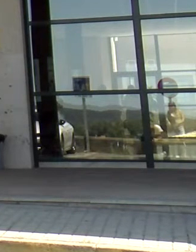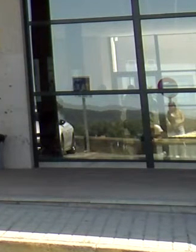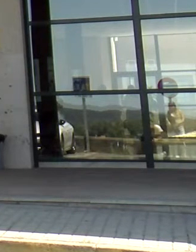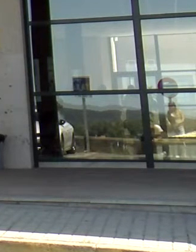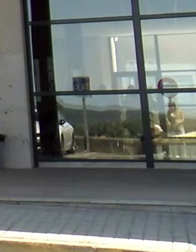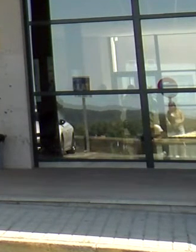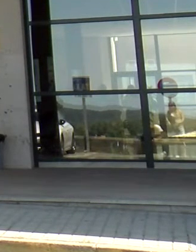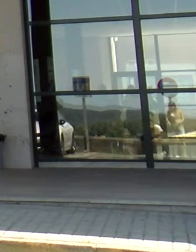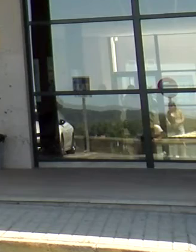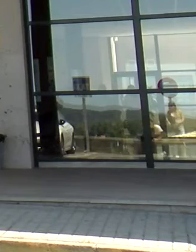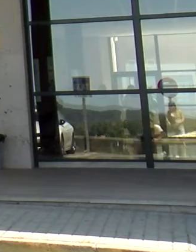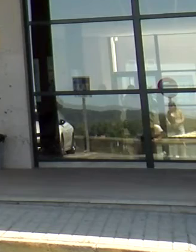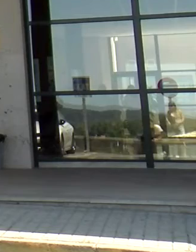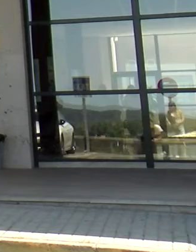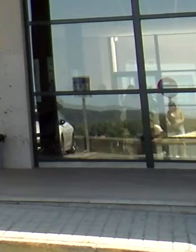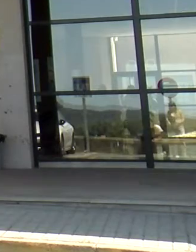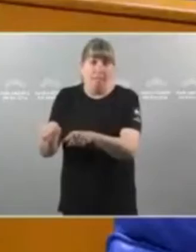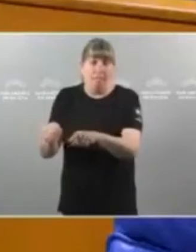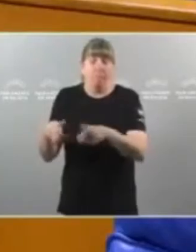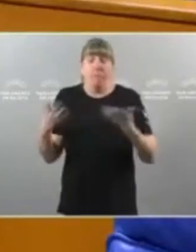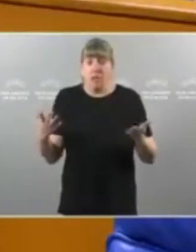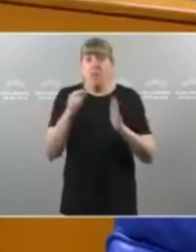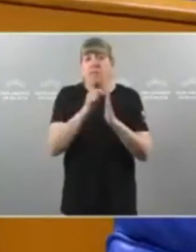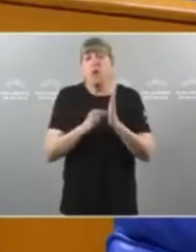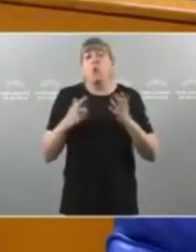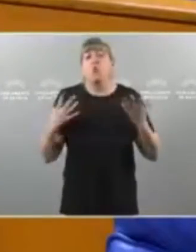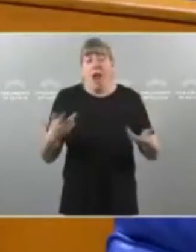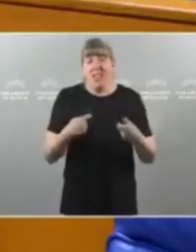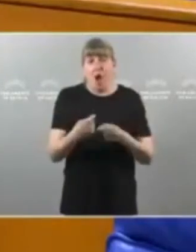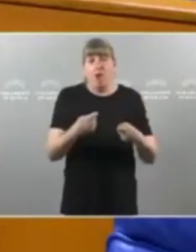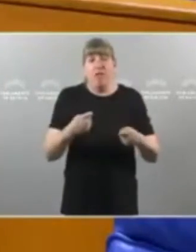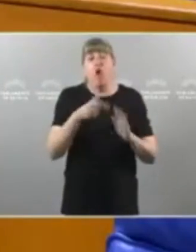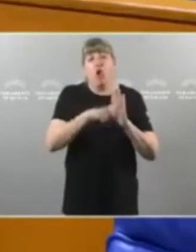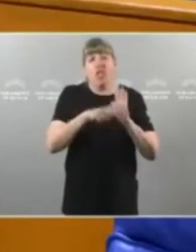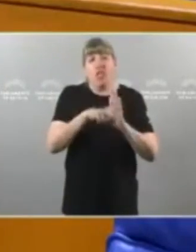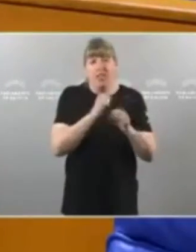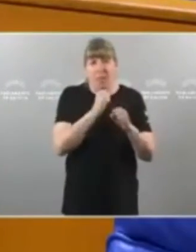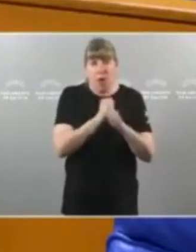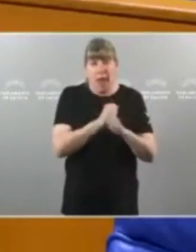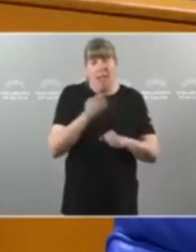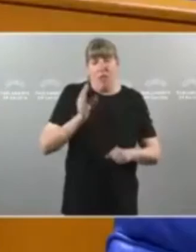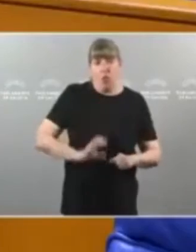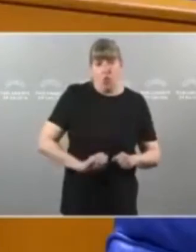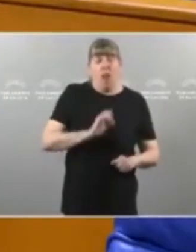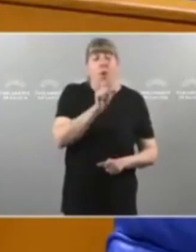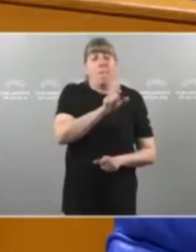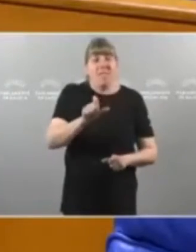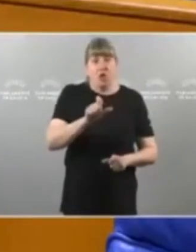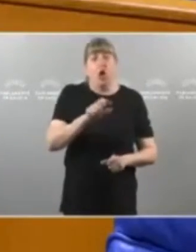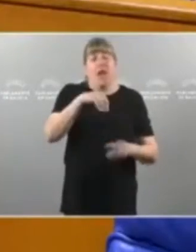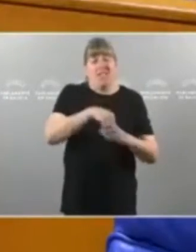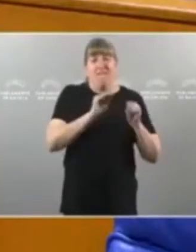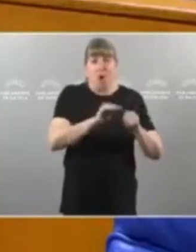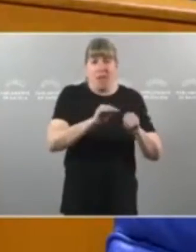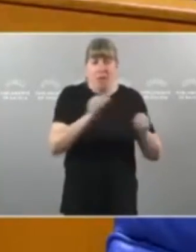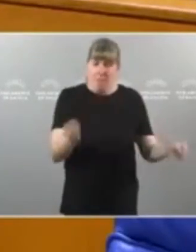en Galicia se estaban incluidas los acordes la negociación de mayor a las condiciones laboral y se retributivas dopersonal residente en formación